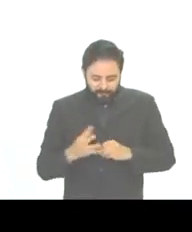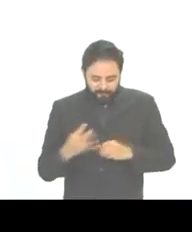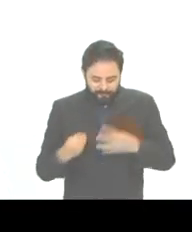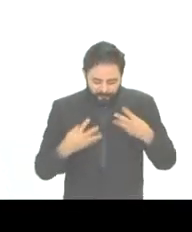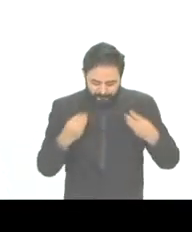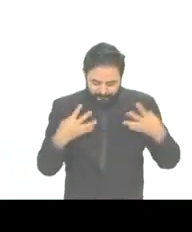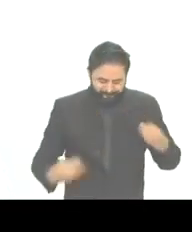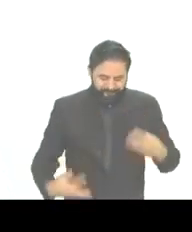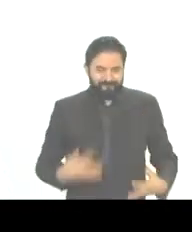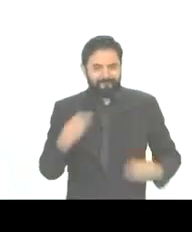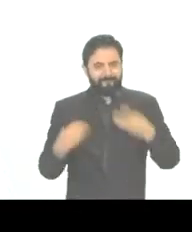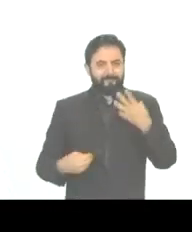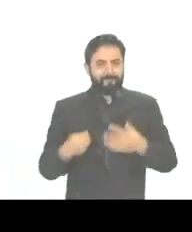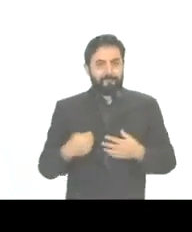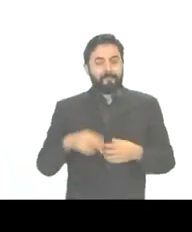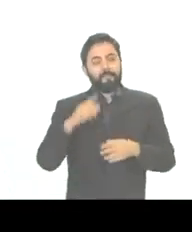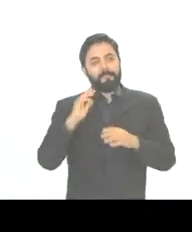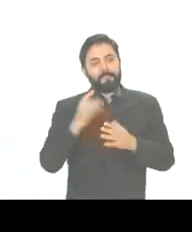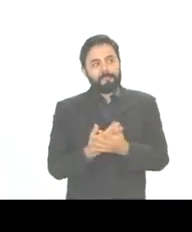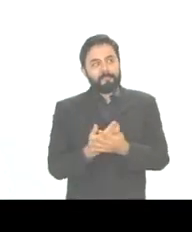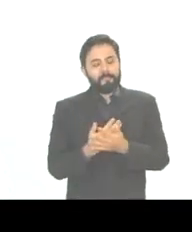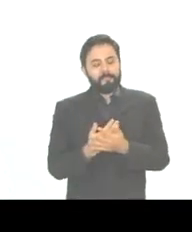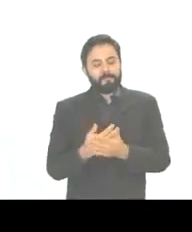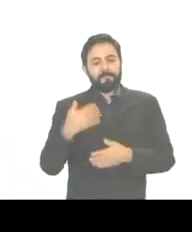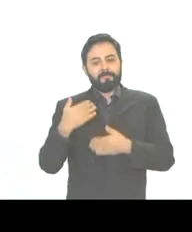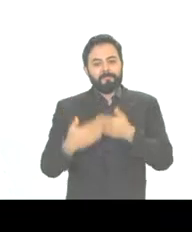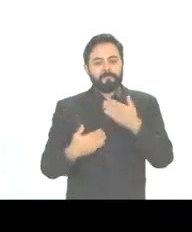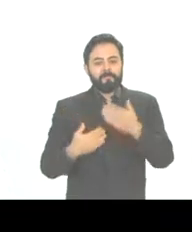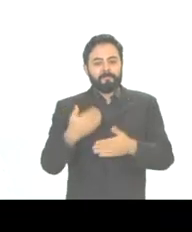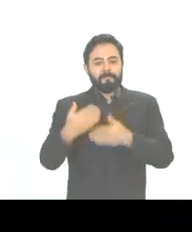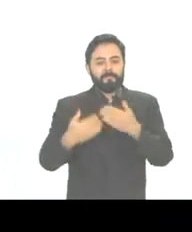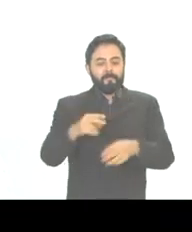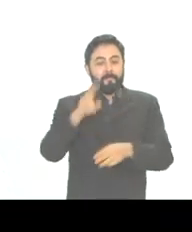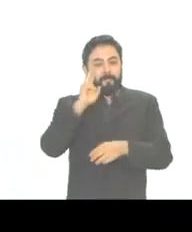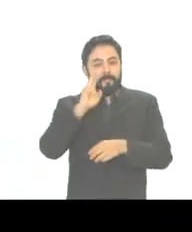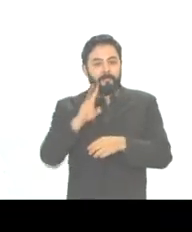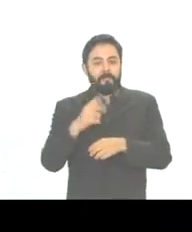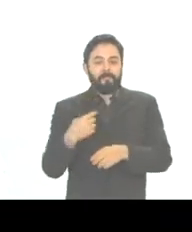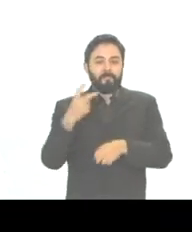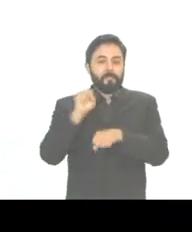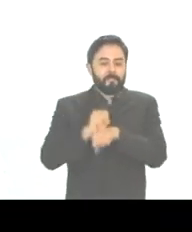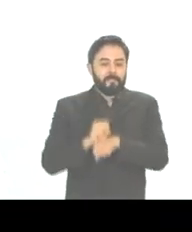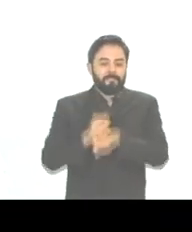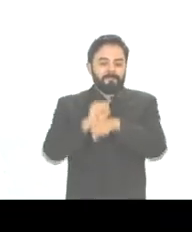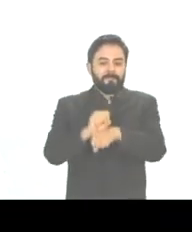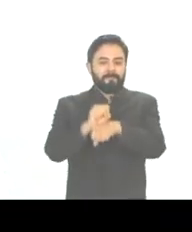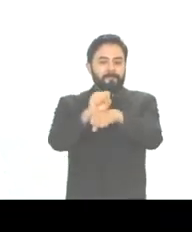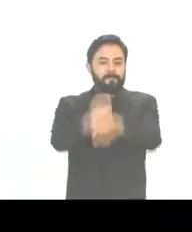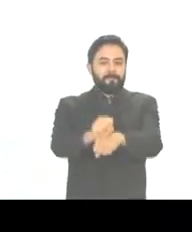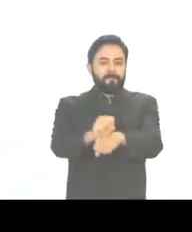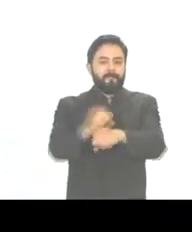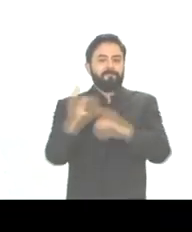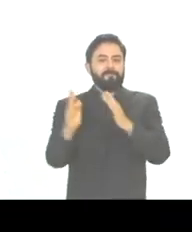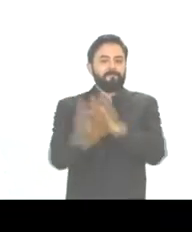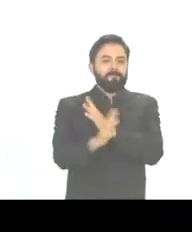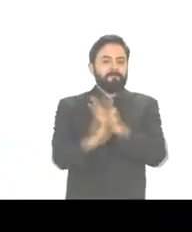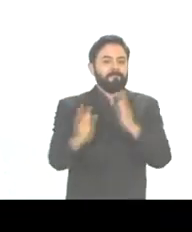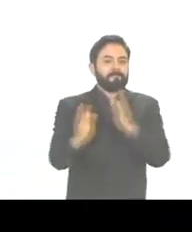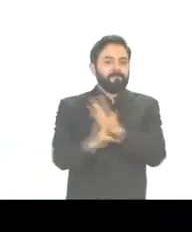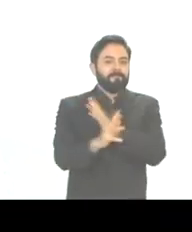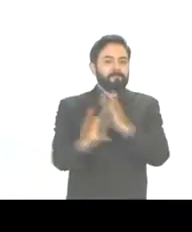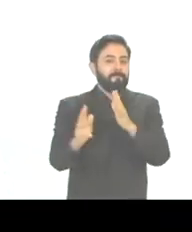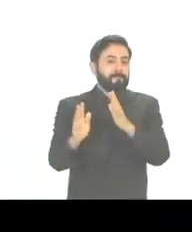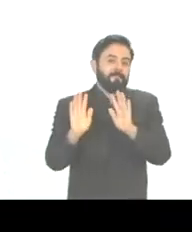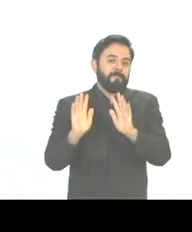al pendiente de ver cómo se va desarrollando estas dos semanas siguientes, la movilidad, que en